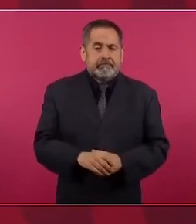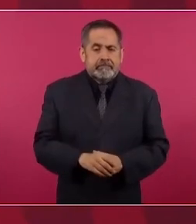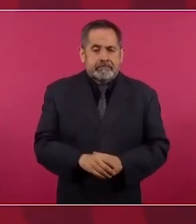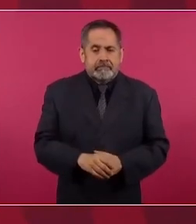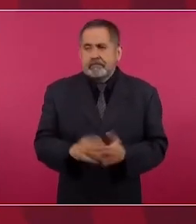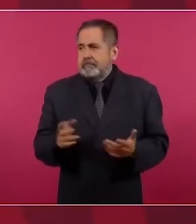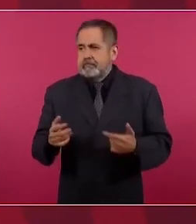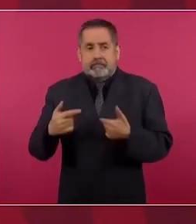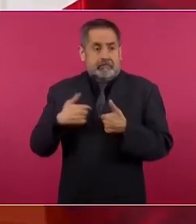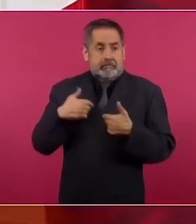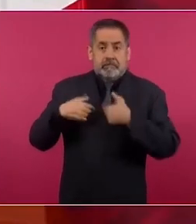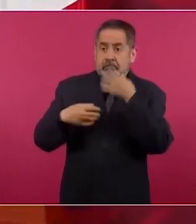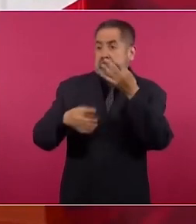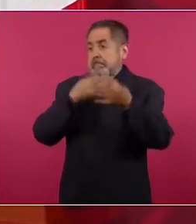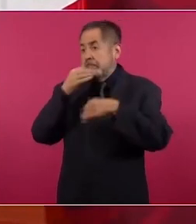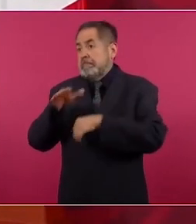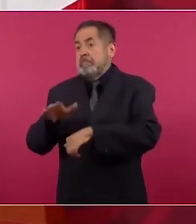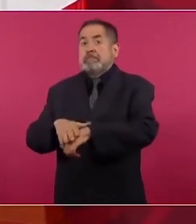Entonces, ni modo que yo diga,